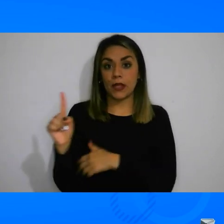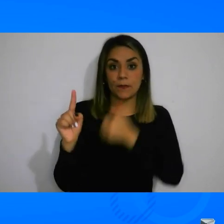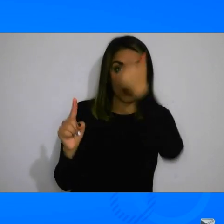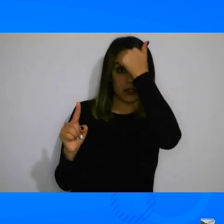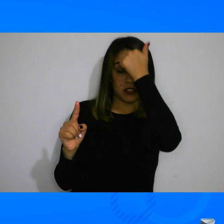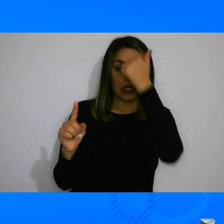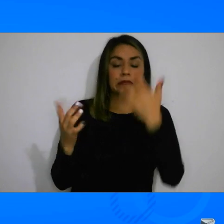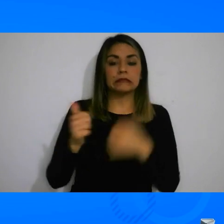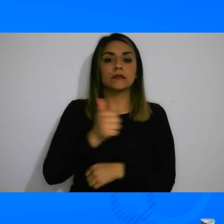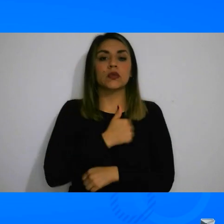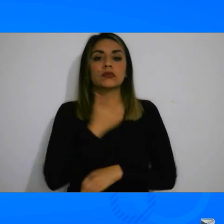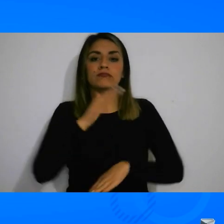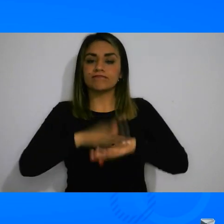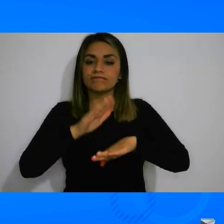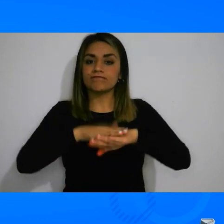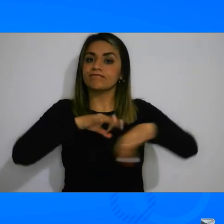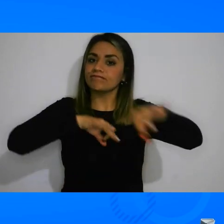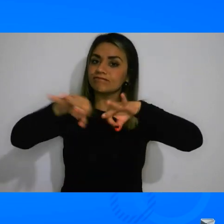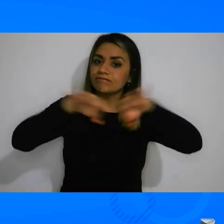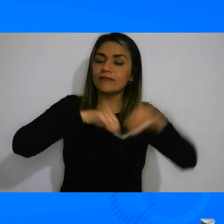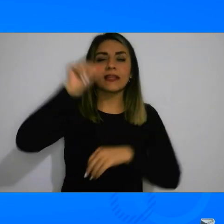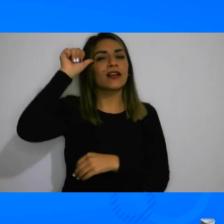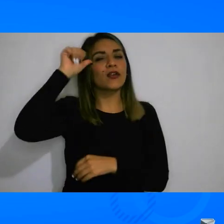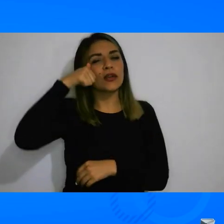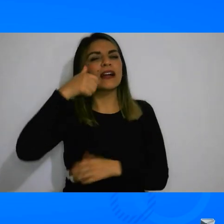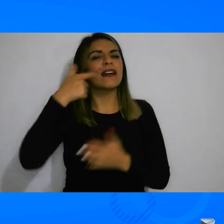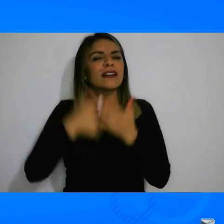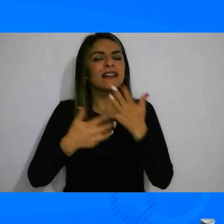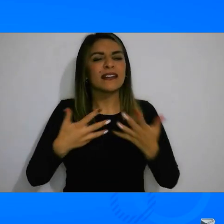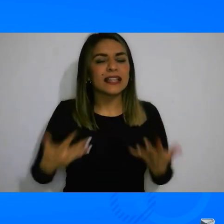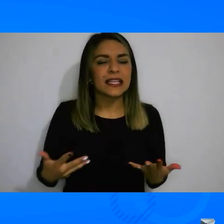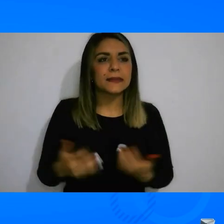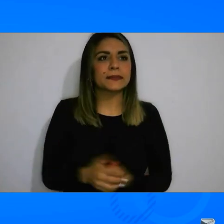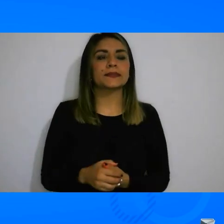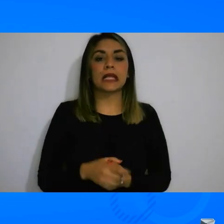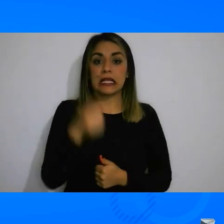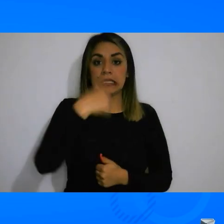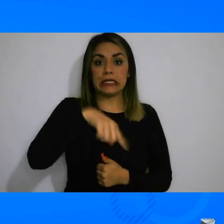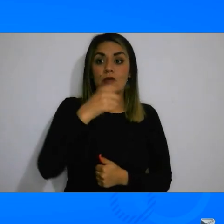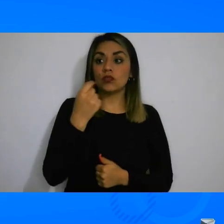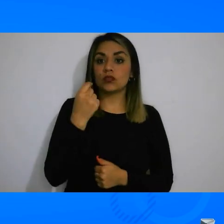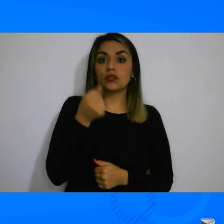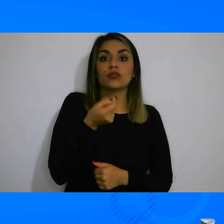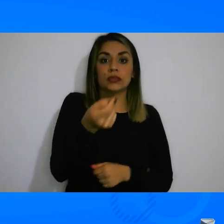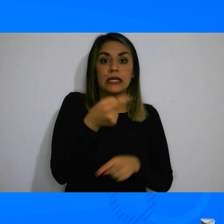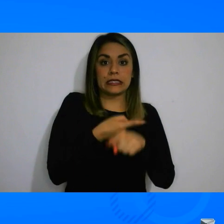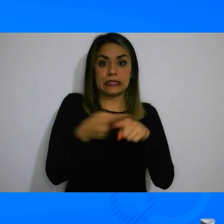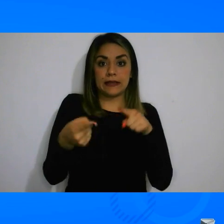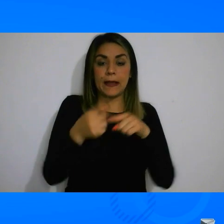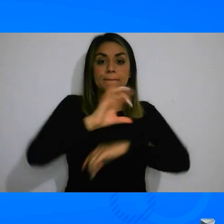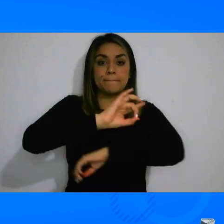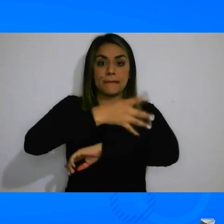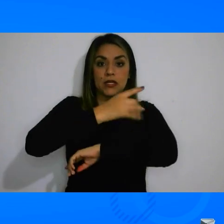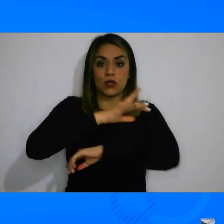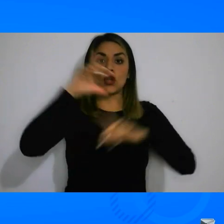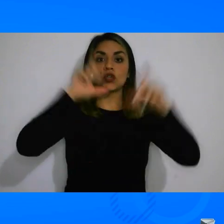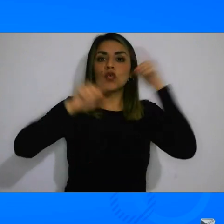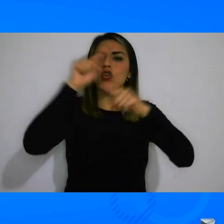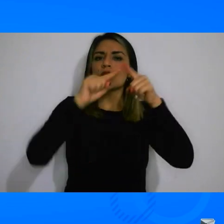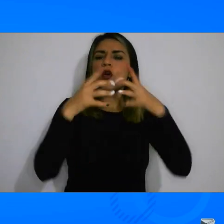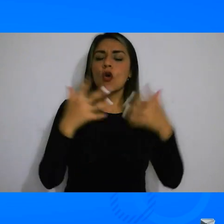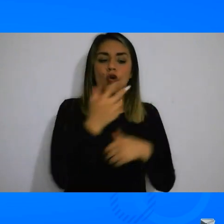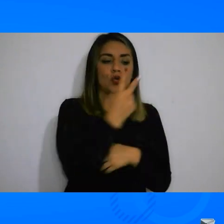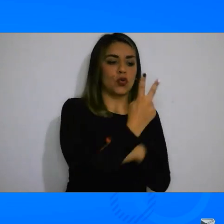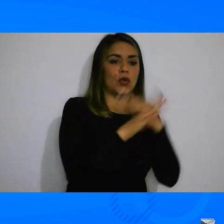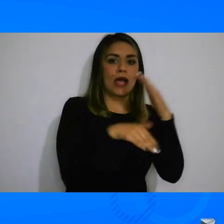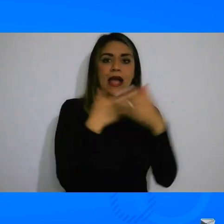para volverles a recordar que desde la otra semana tenemos la Semana Virtual del Turismo, en donde del 2 al